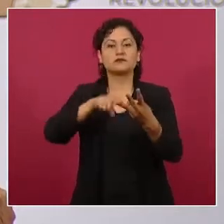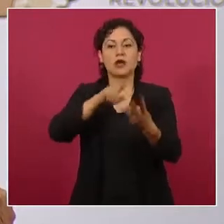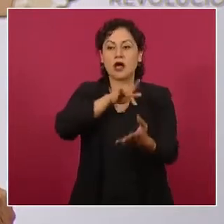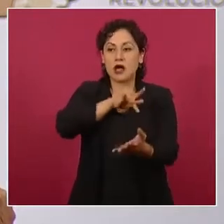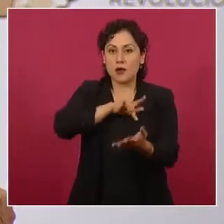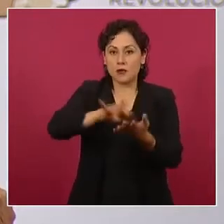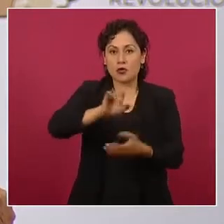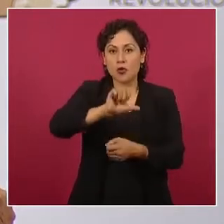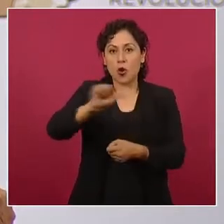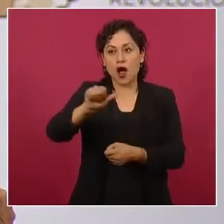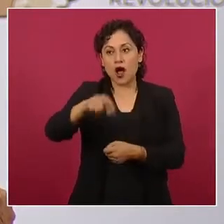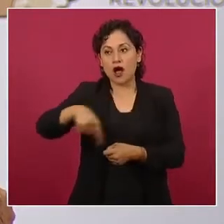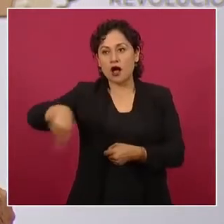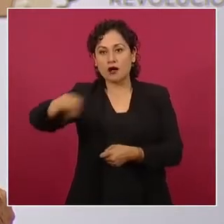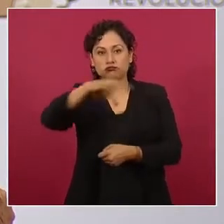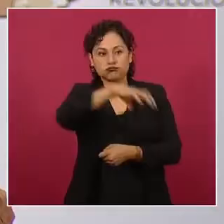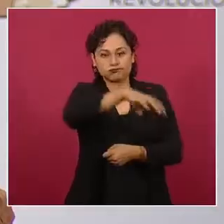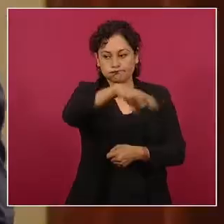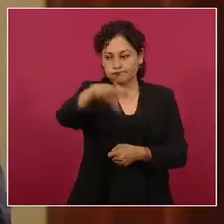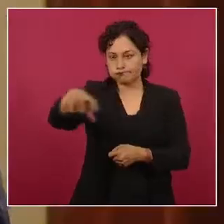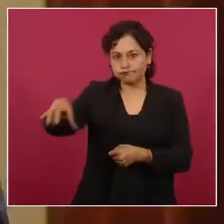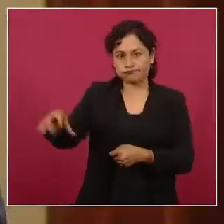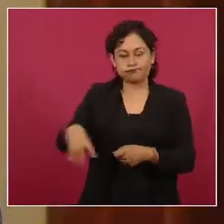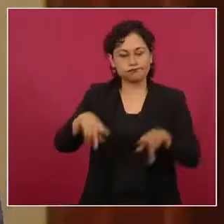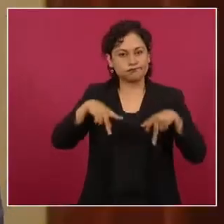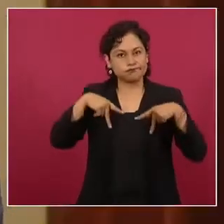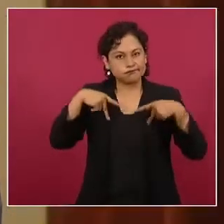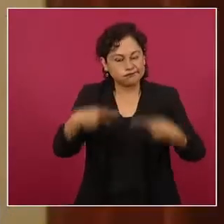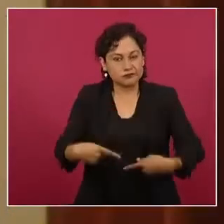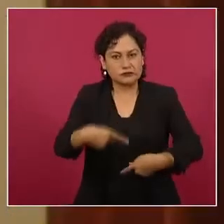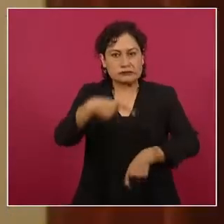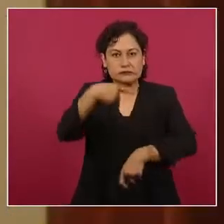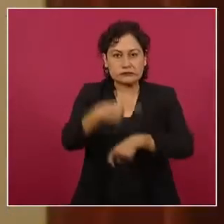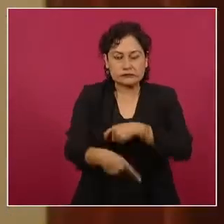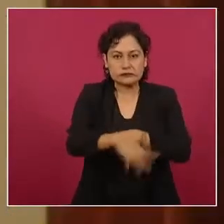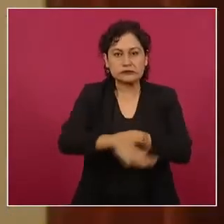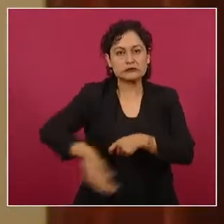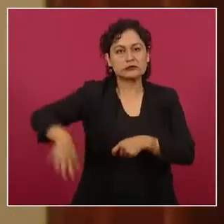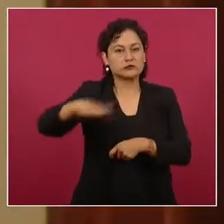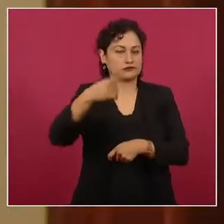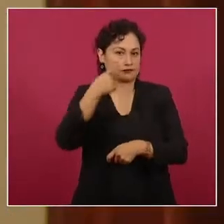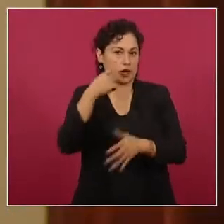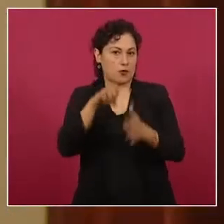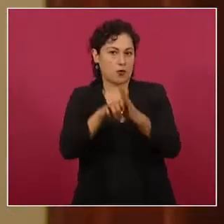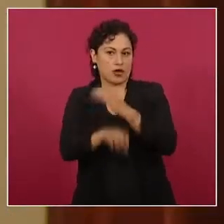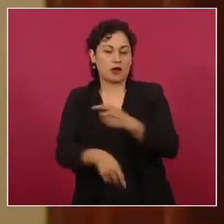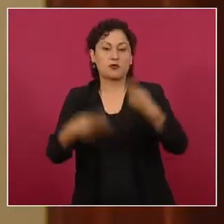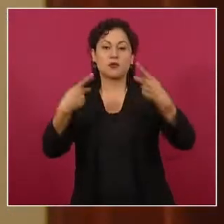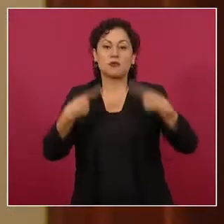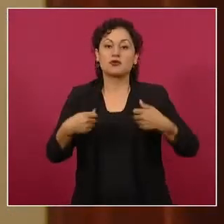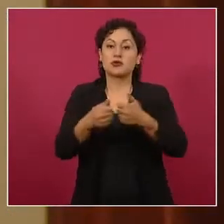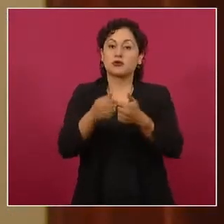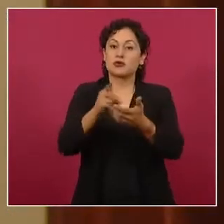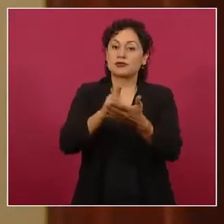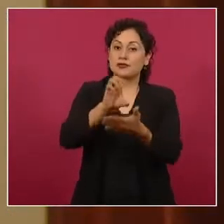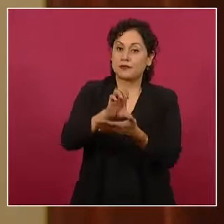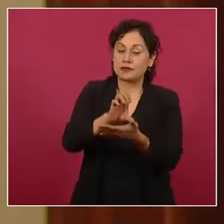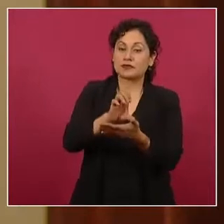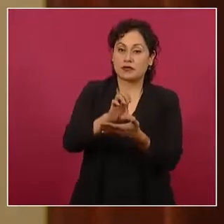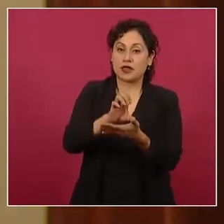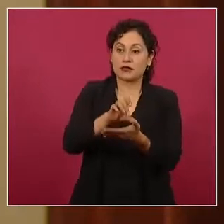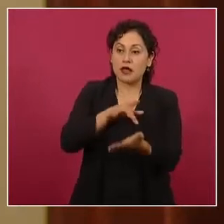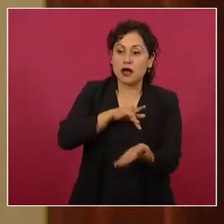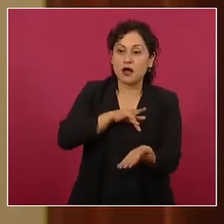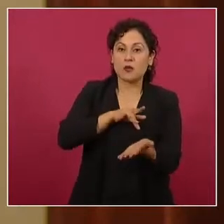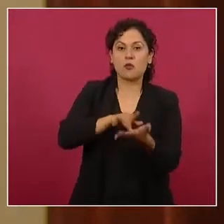un segmento de la población de mayor vulnerabilidad, como son las personas con discapacidad, tengan un